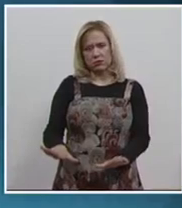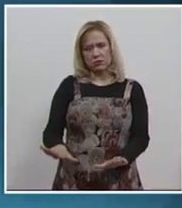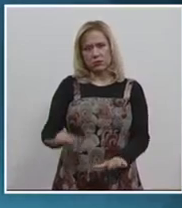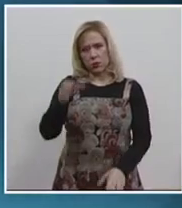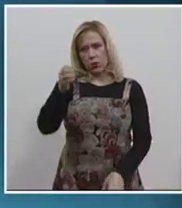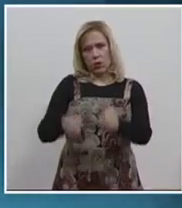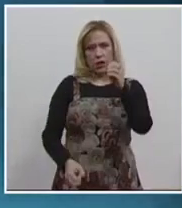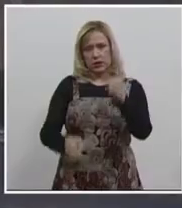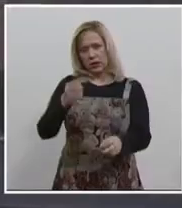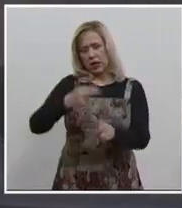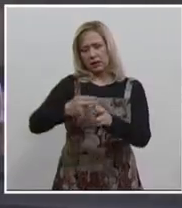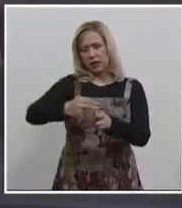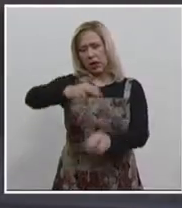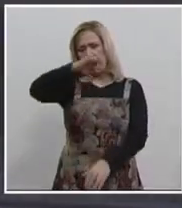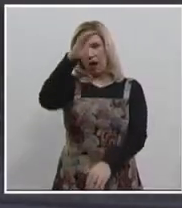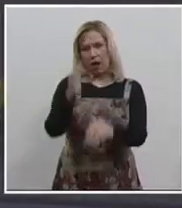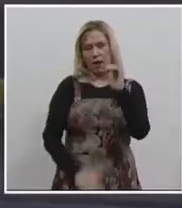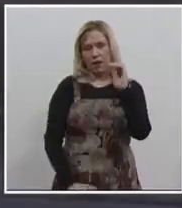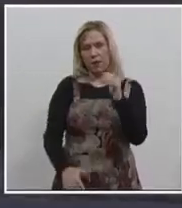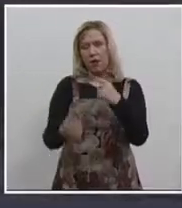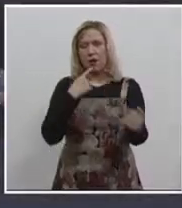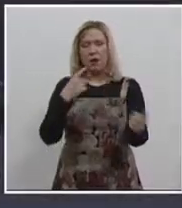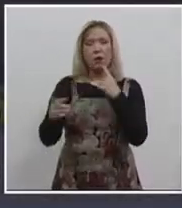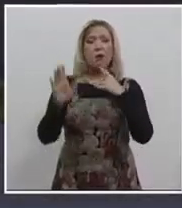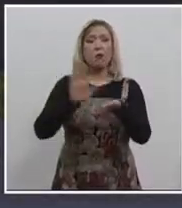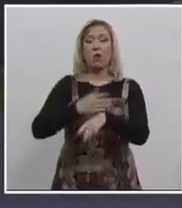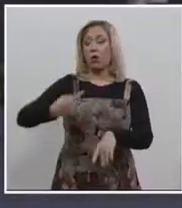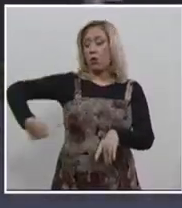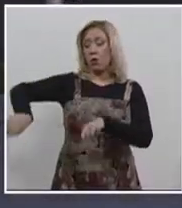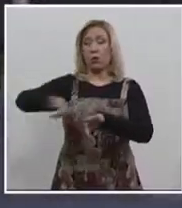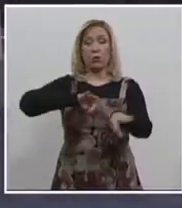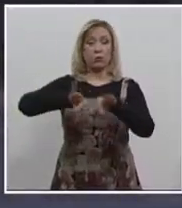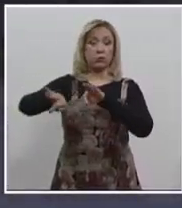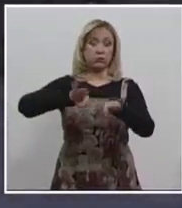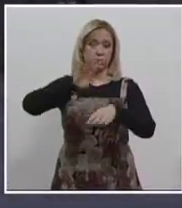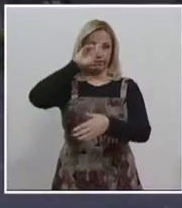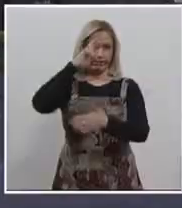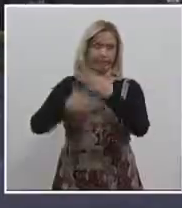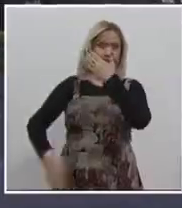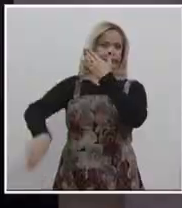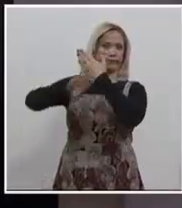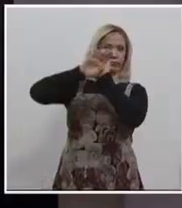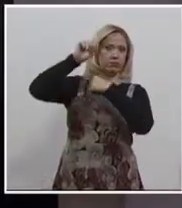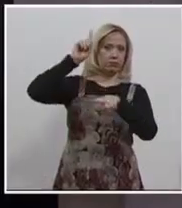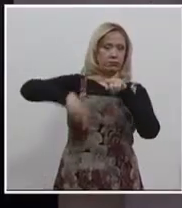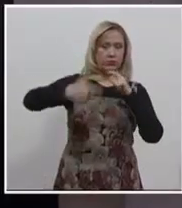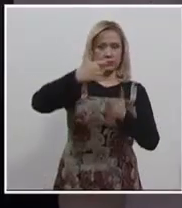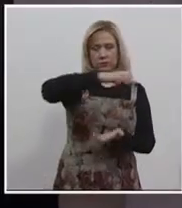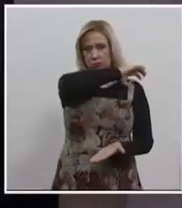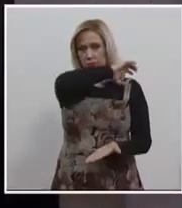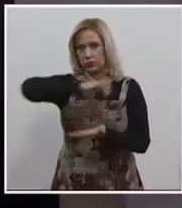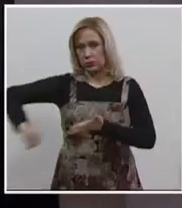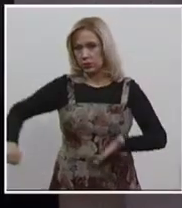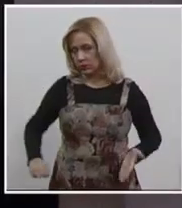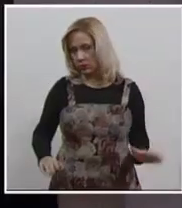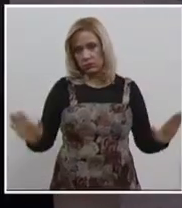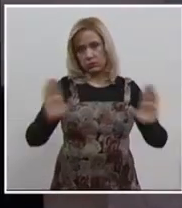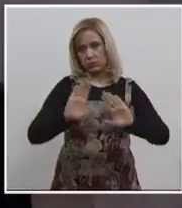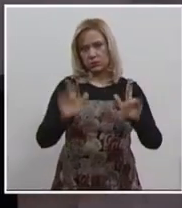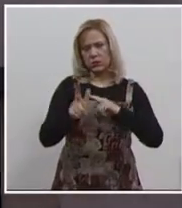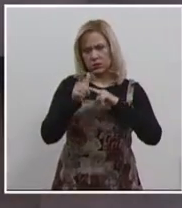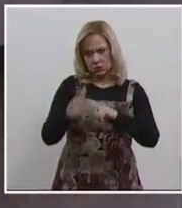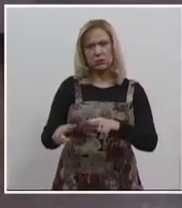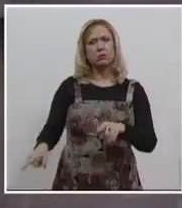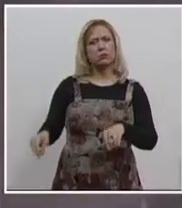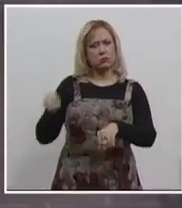efectos generales por afectar a todo el personal de la Judicatura Federal, lo que implica que los fondos de los fideicomisos se continuarán